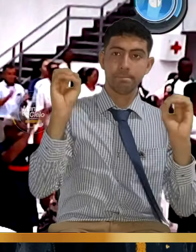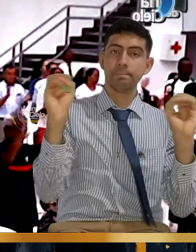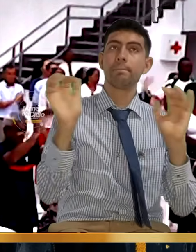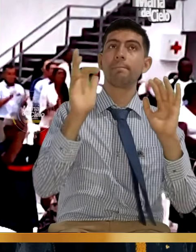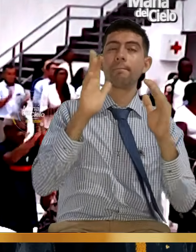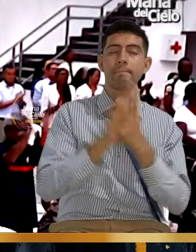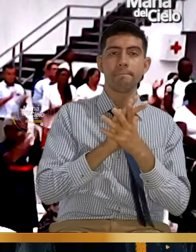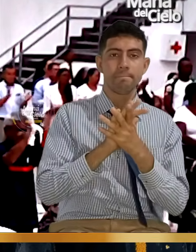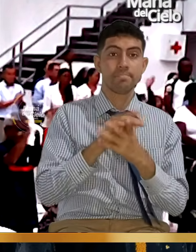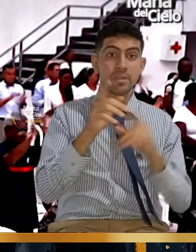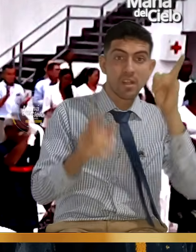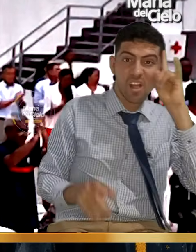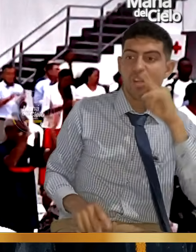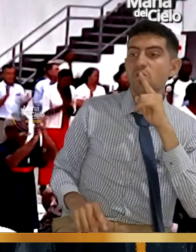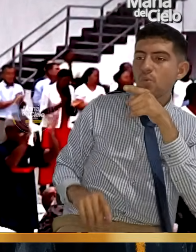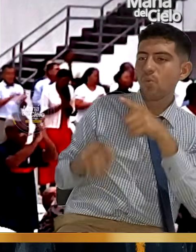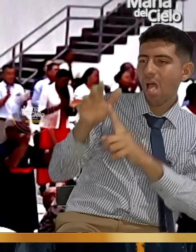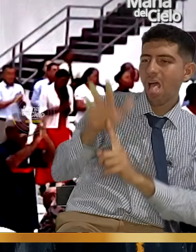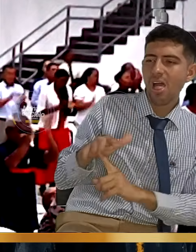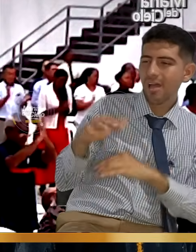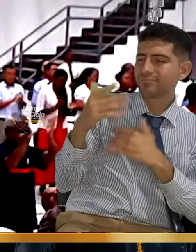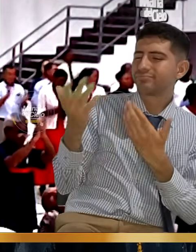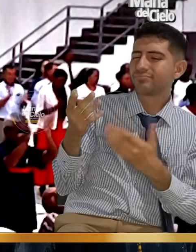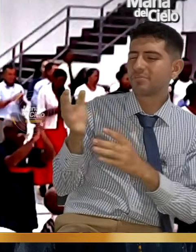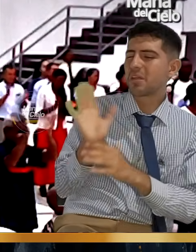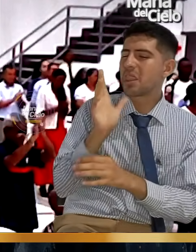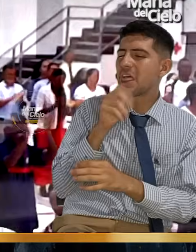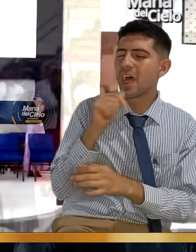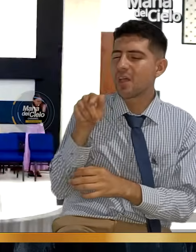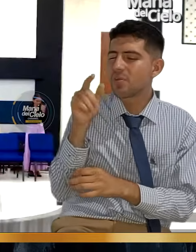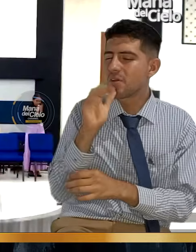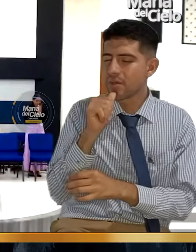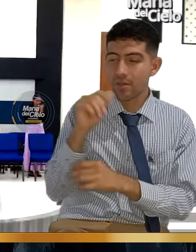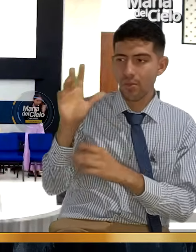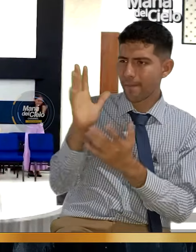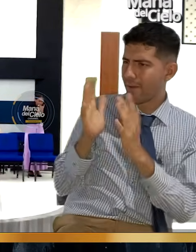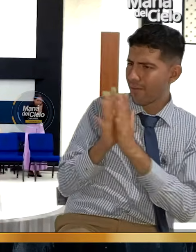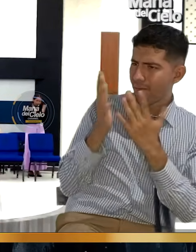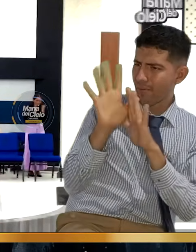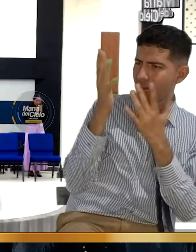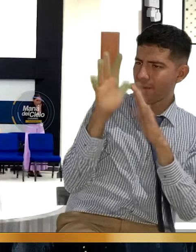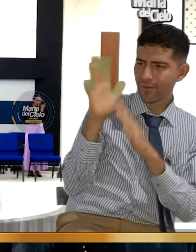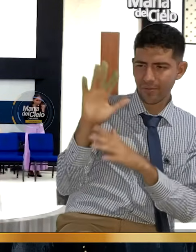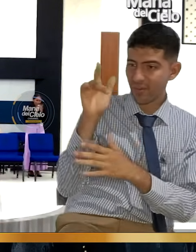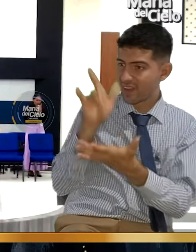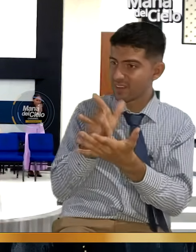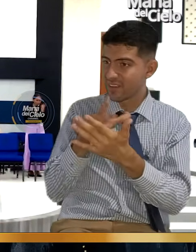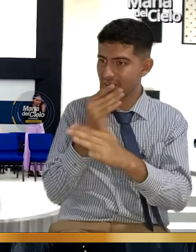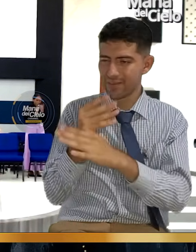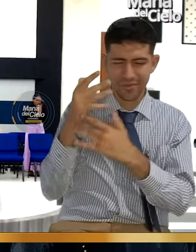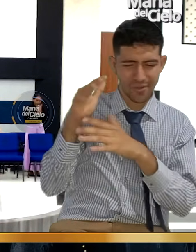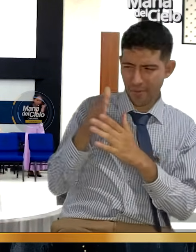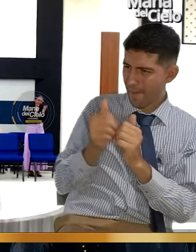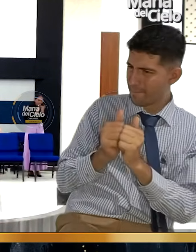Soy nación santa. Hermano, alguien que crea la palabra esta noche. No a lo que le dice